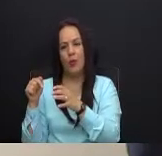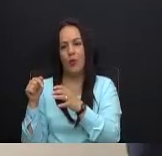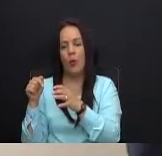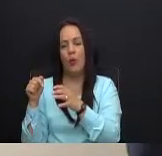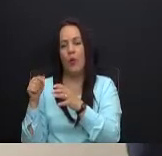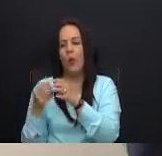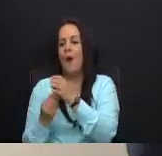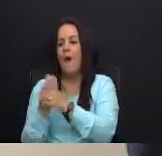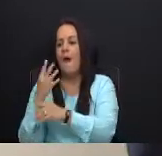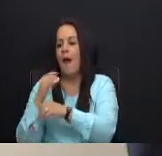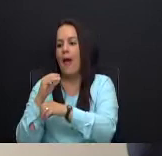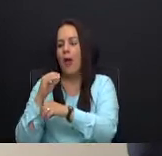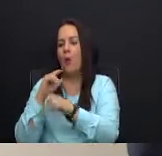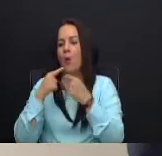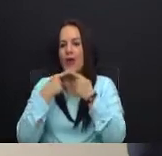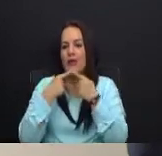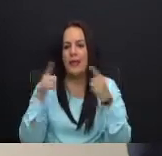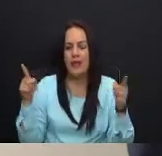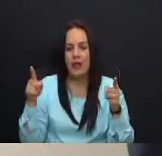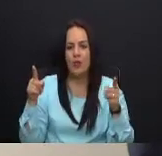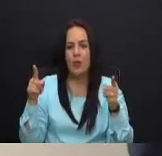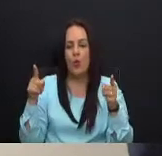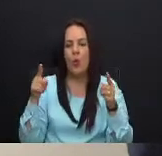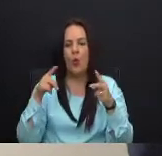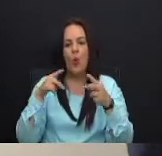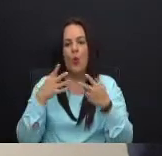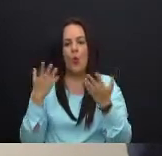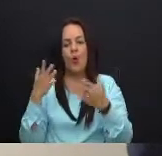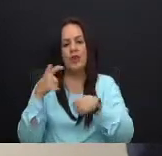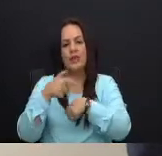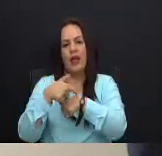nace con el decreto de vida muy